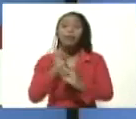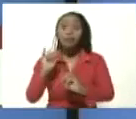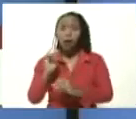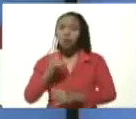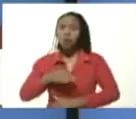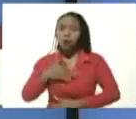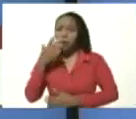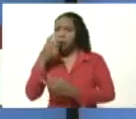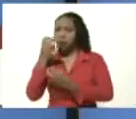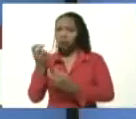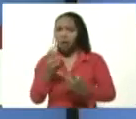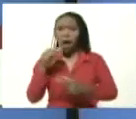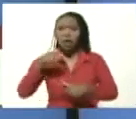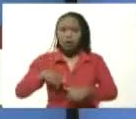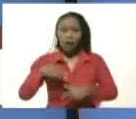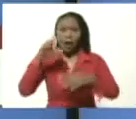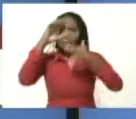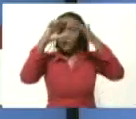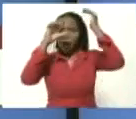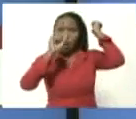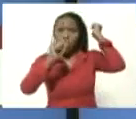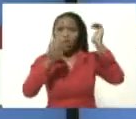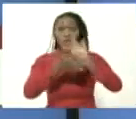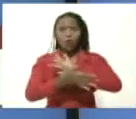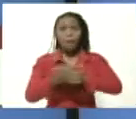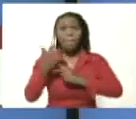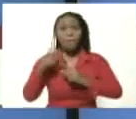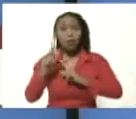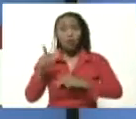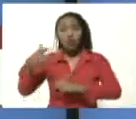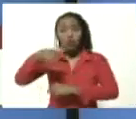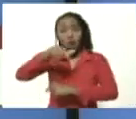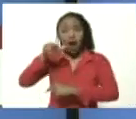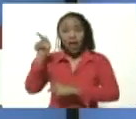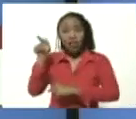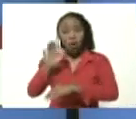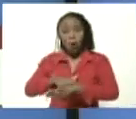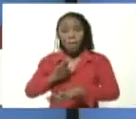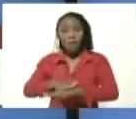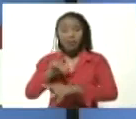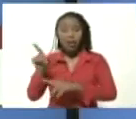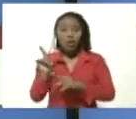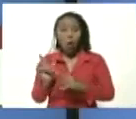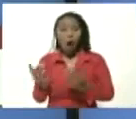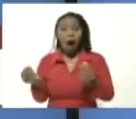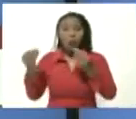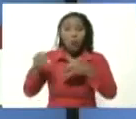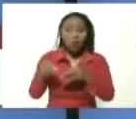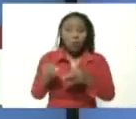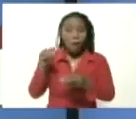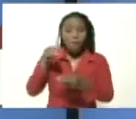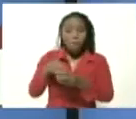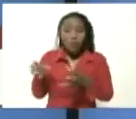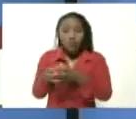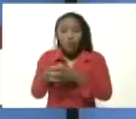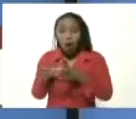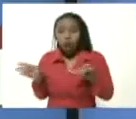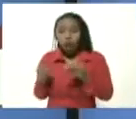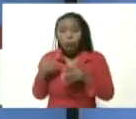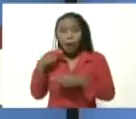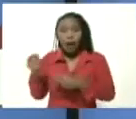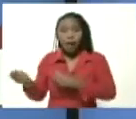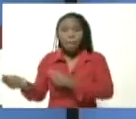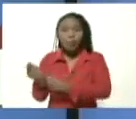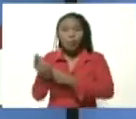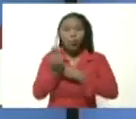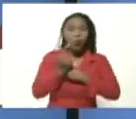sus embajadores. Lo que pasa es que todos ellos se montaron en una conspiración para acabar con la revolución bolivariana. Eso a mí no se